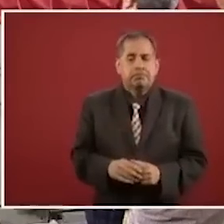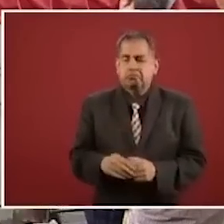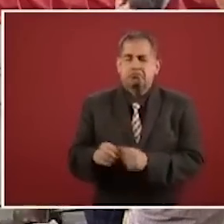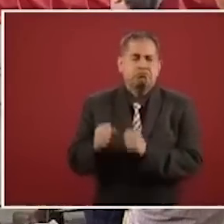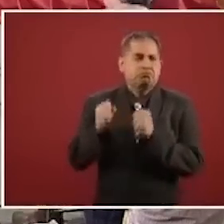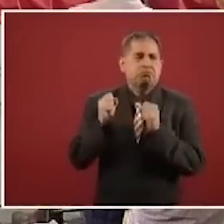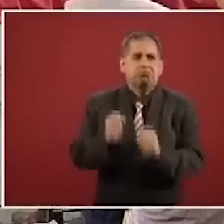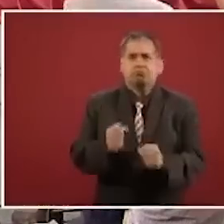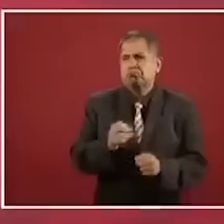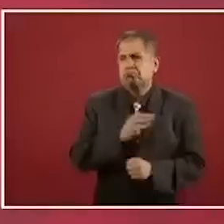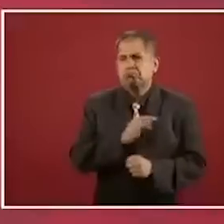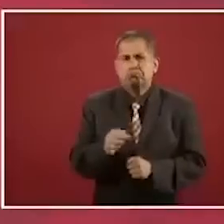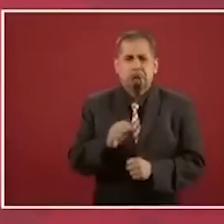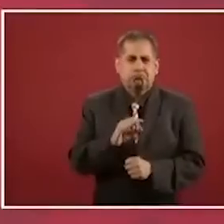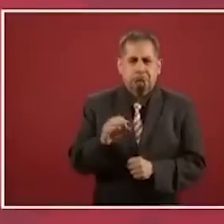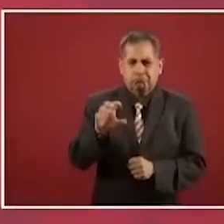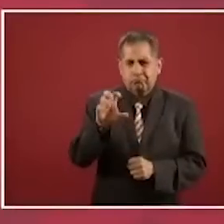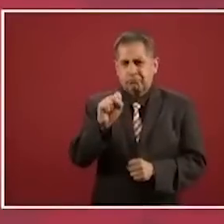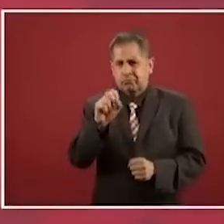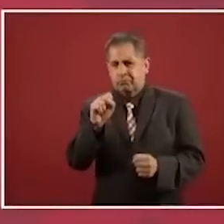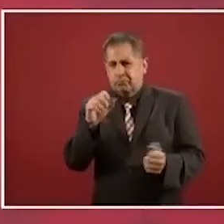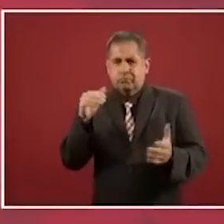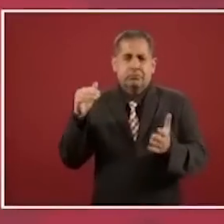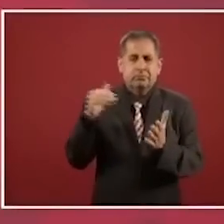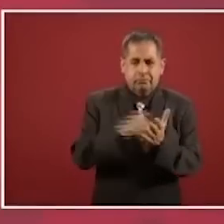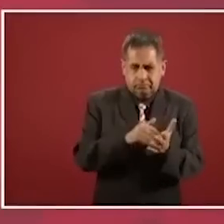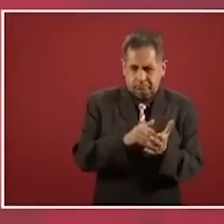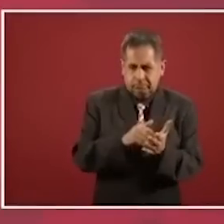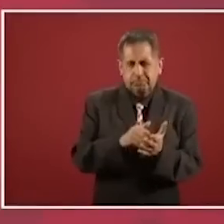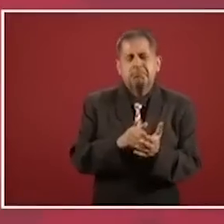seguros alrededor de 60 mil